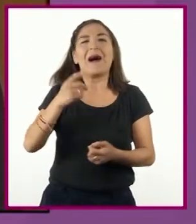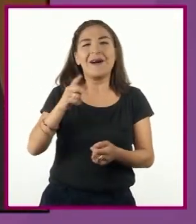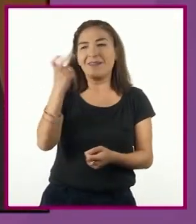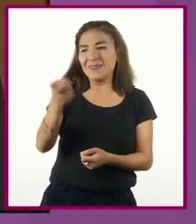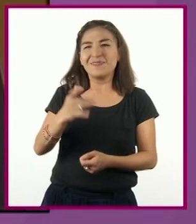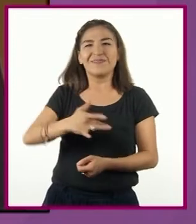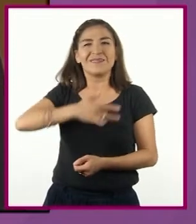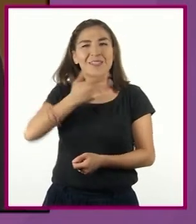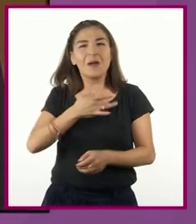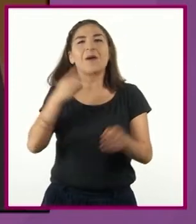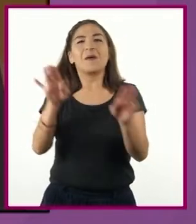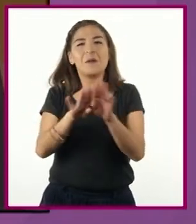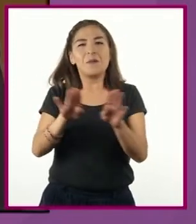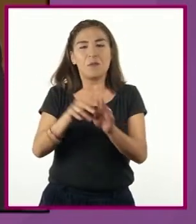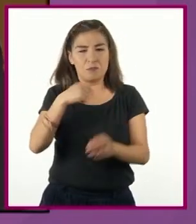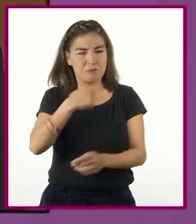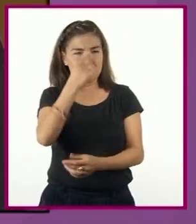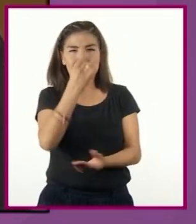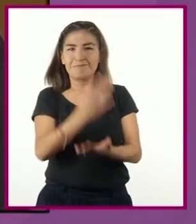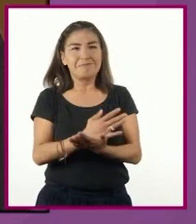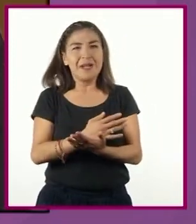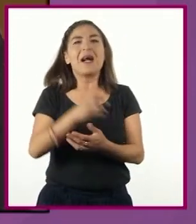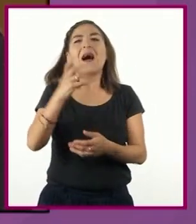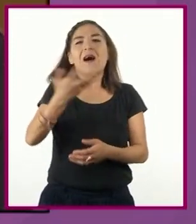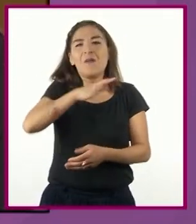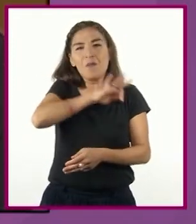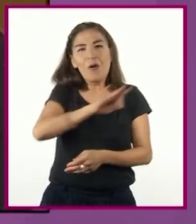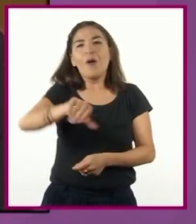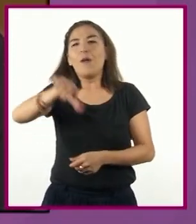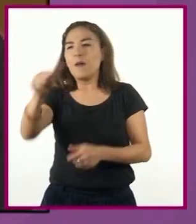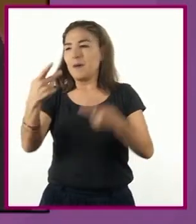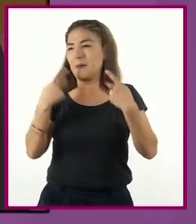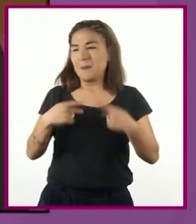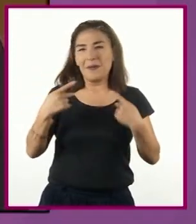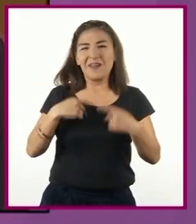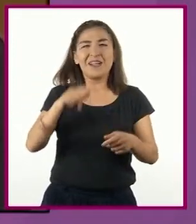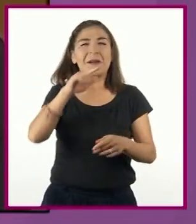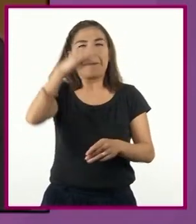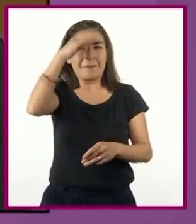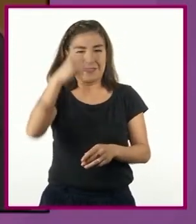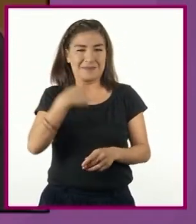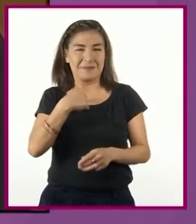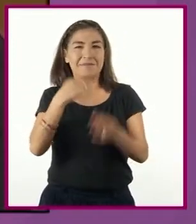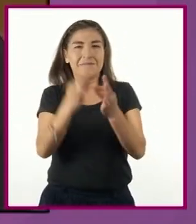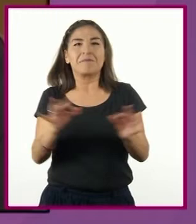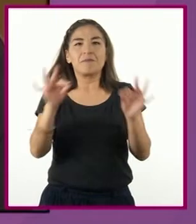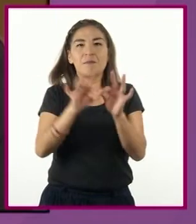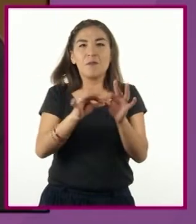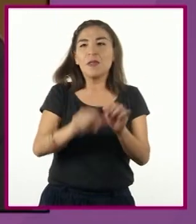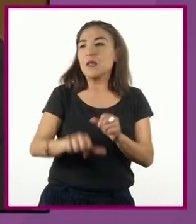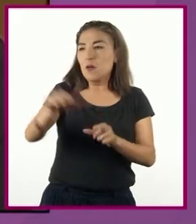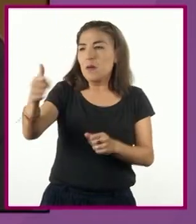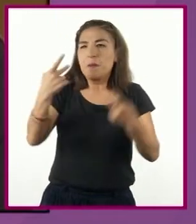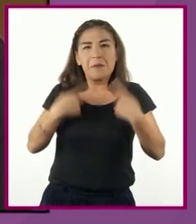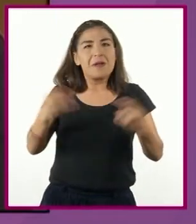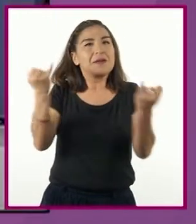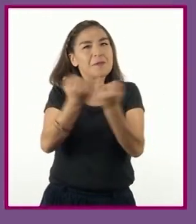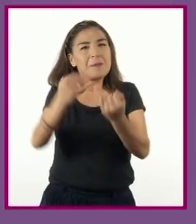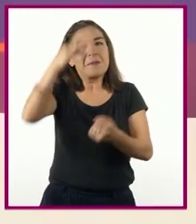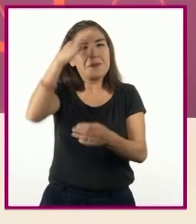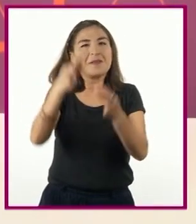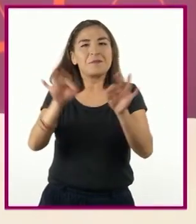momento nos damos cuenta de que no estamos solos y que esas cosas que para nosotros son importantes, también son importantes para los